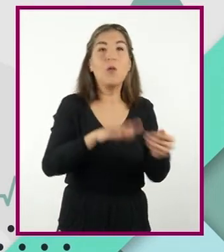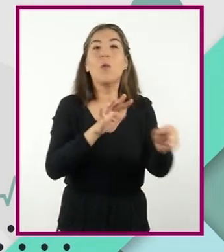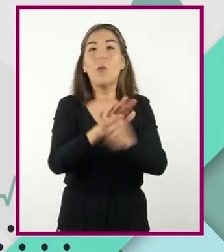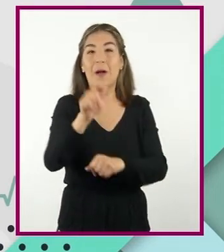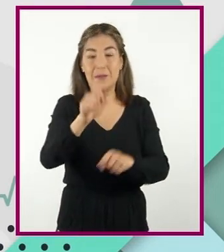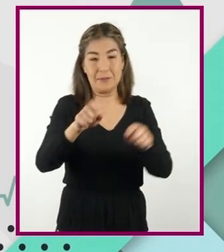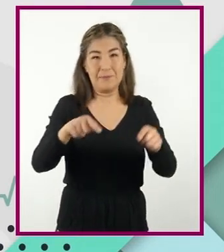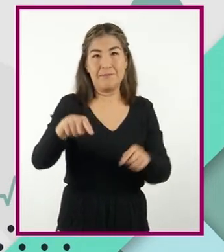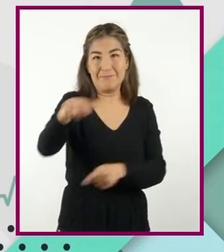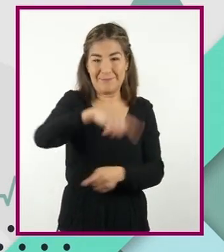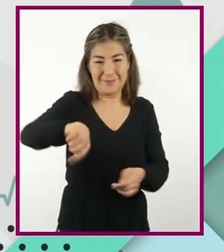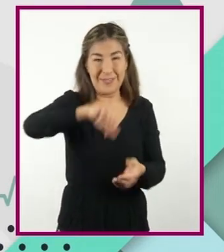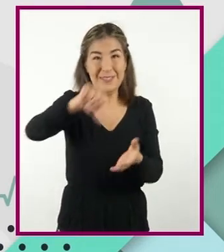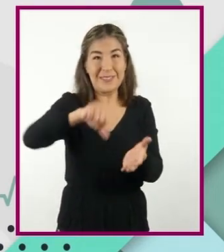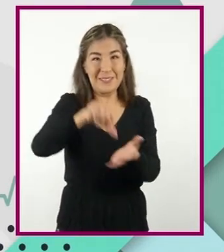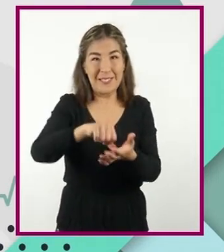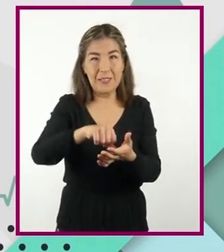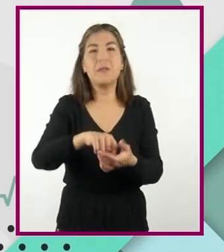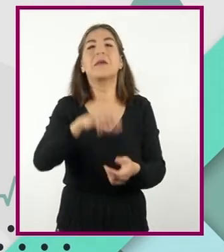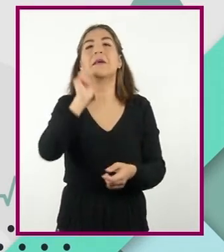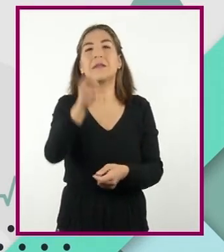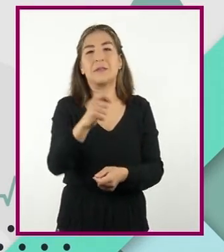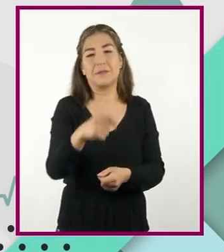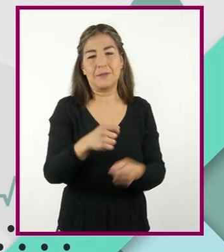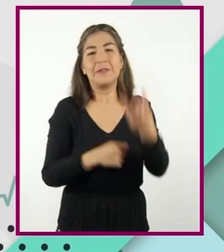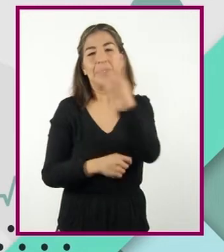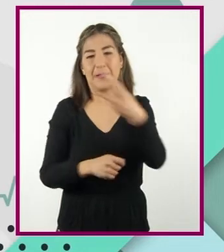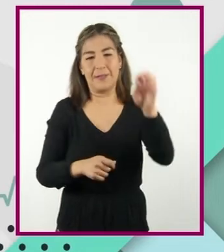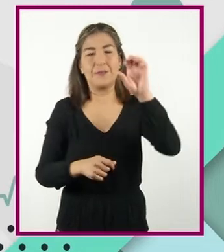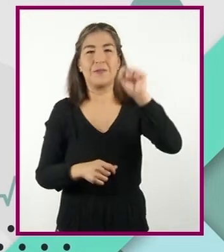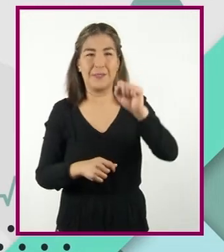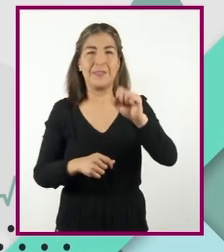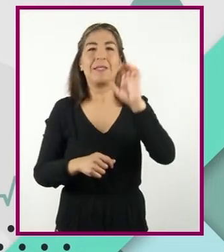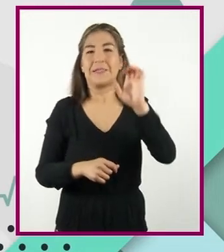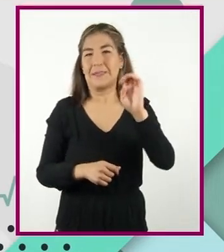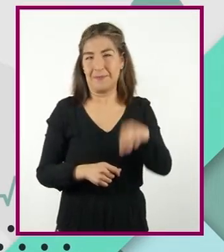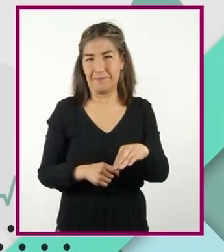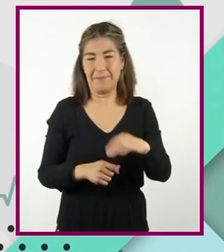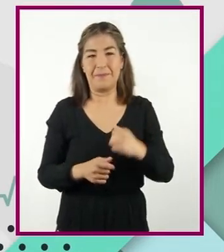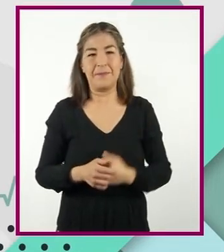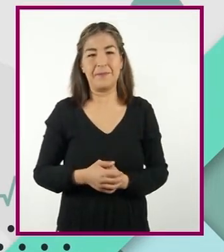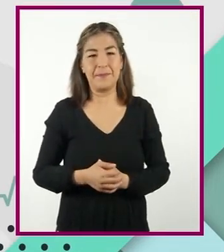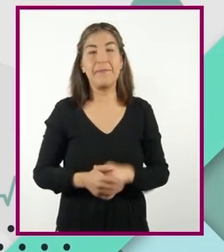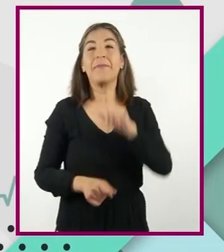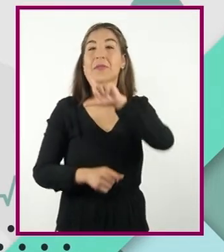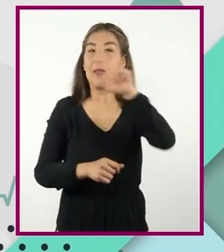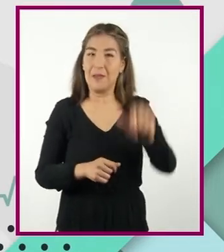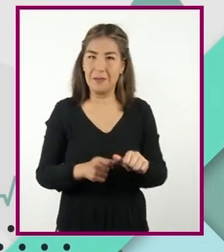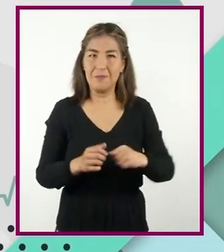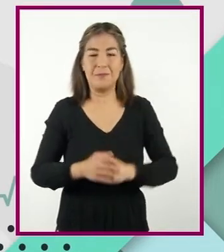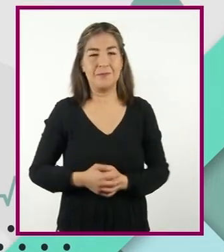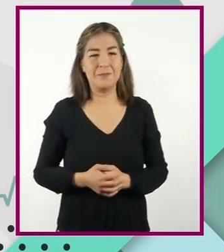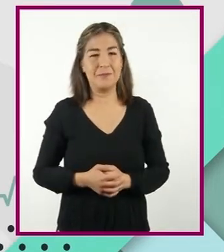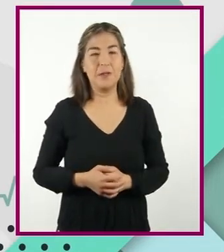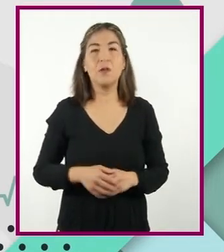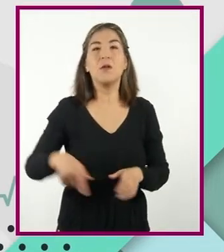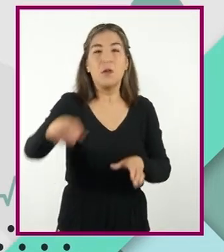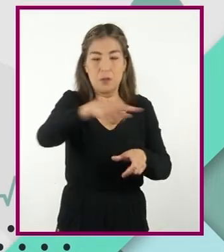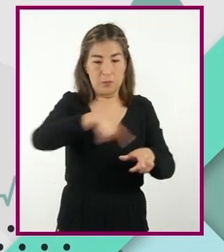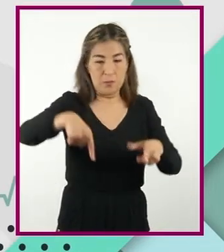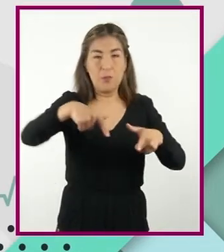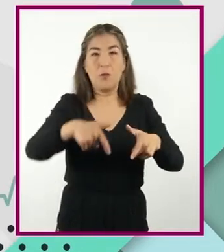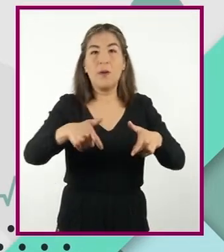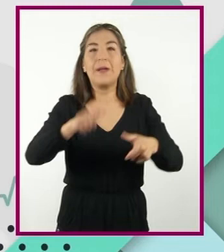del diámetro central es igual a 360 centímetros. Determinaremos la medida real del radio